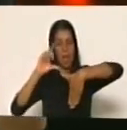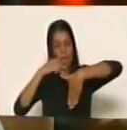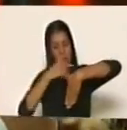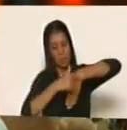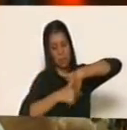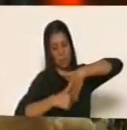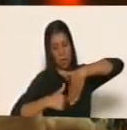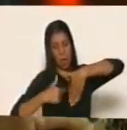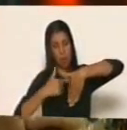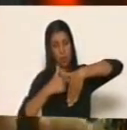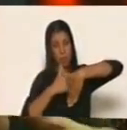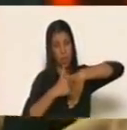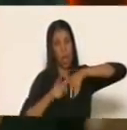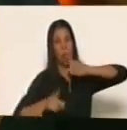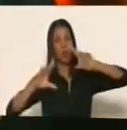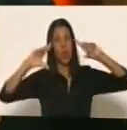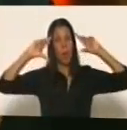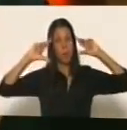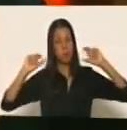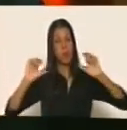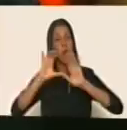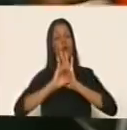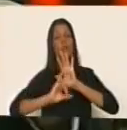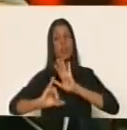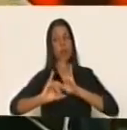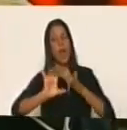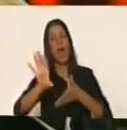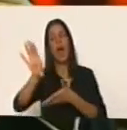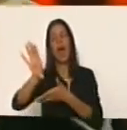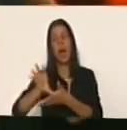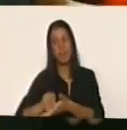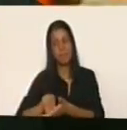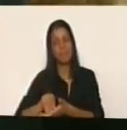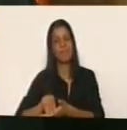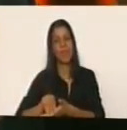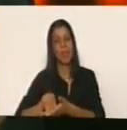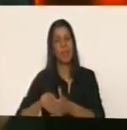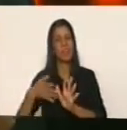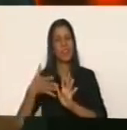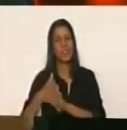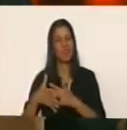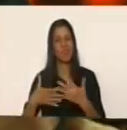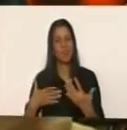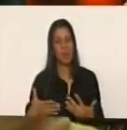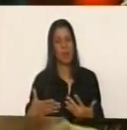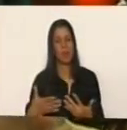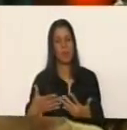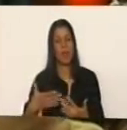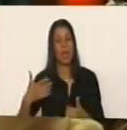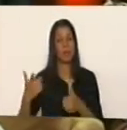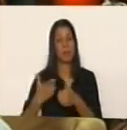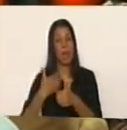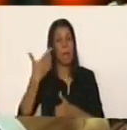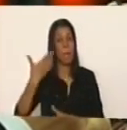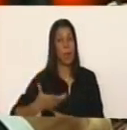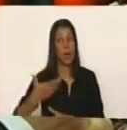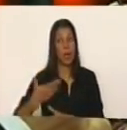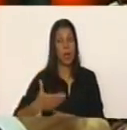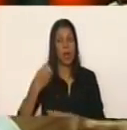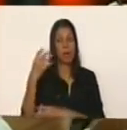de Chuquisaca sobre lo que en definitiva tiene preeminencia en una